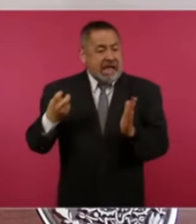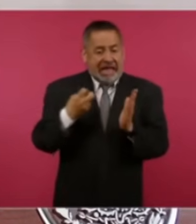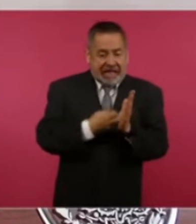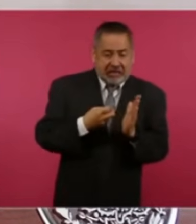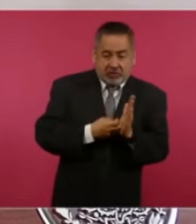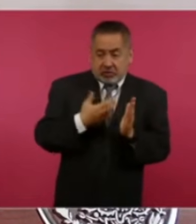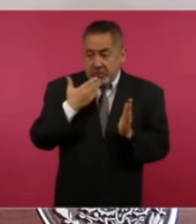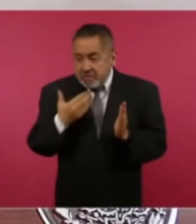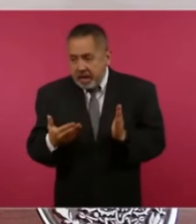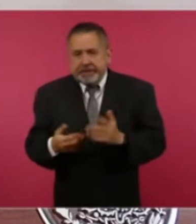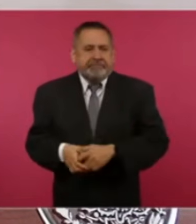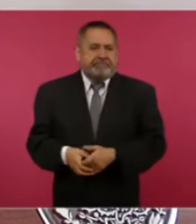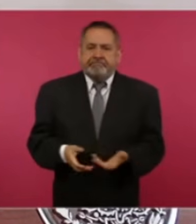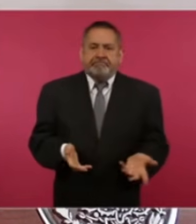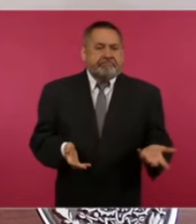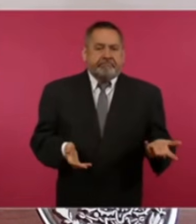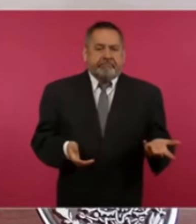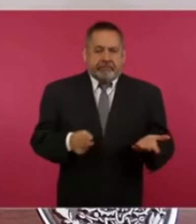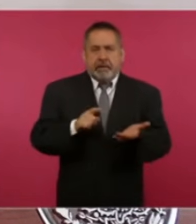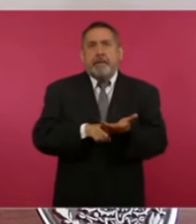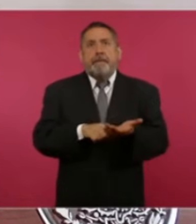de 1917.